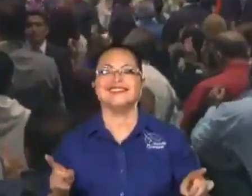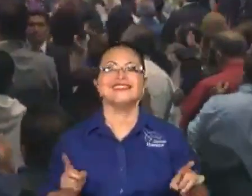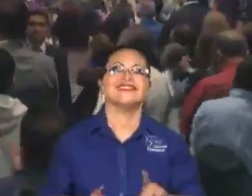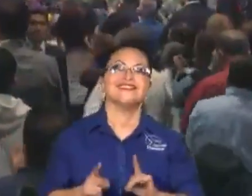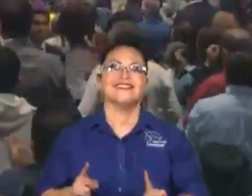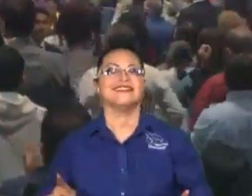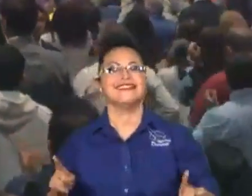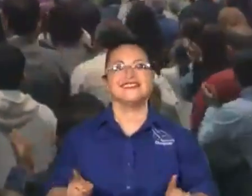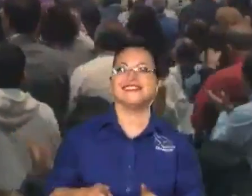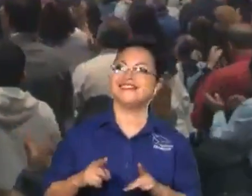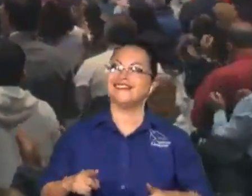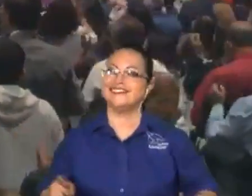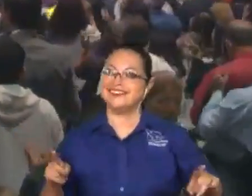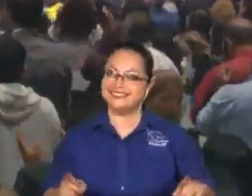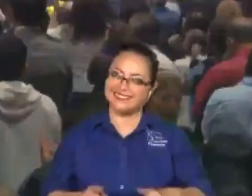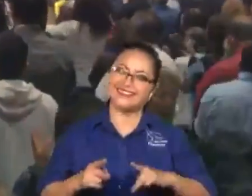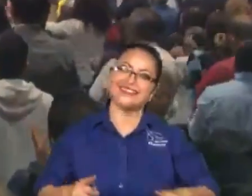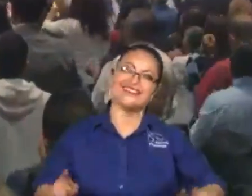Señor, es libre.